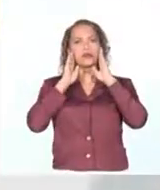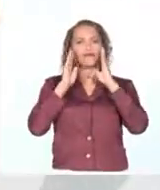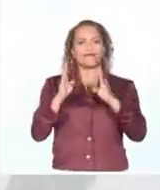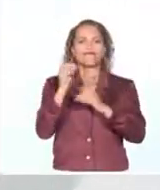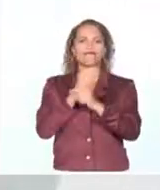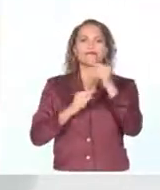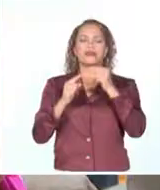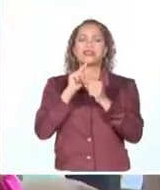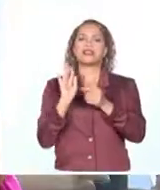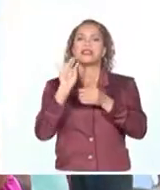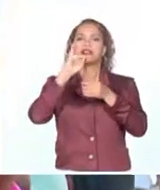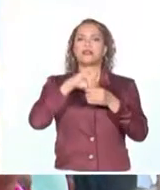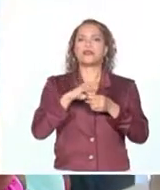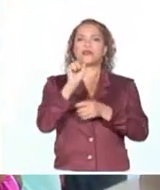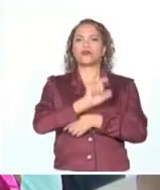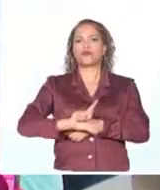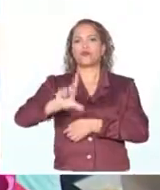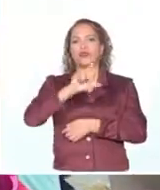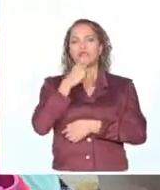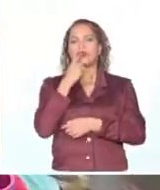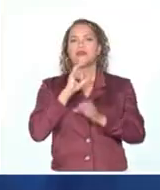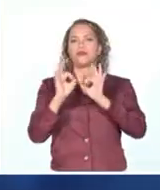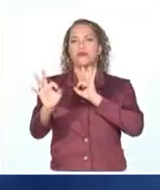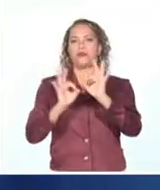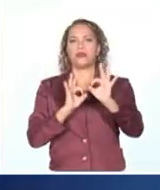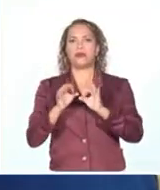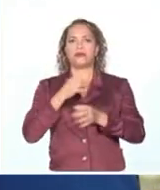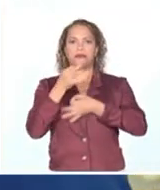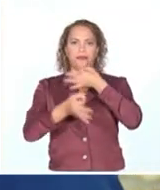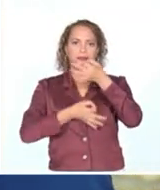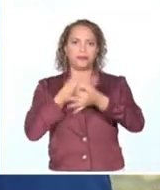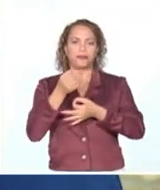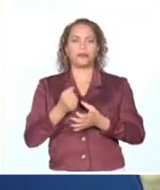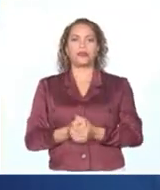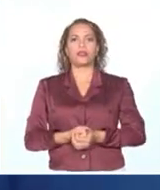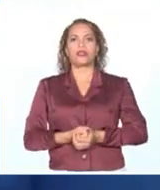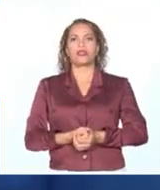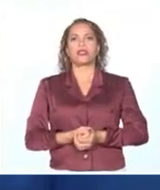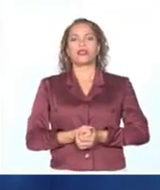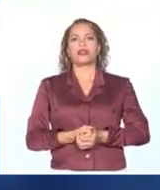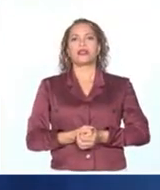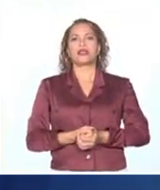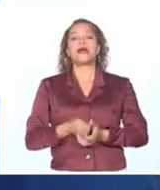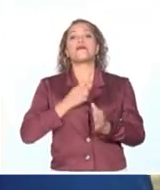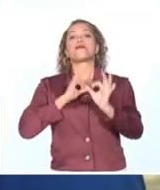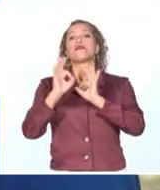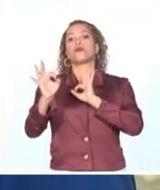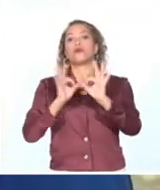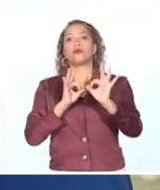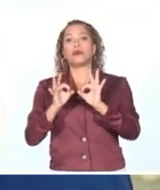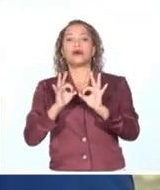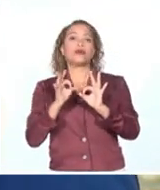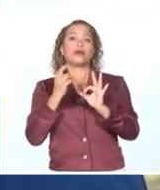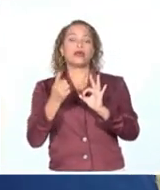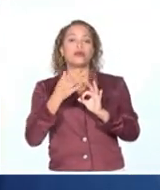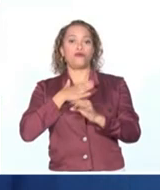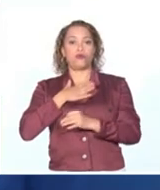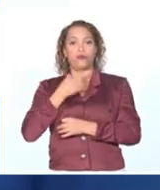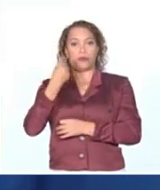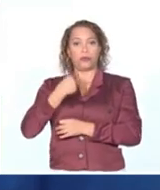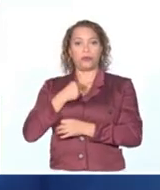reinserción social y el autocuidado. Protegerse es tener perspectiva de riesgo. Protegerse es cuidarme y cuidar a los